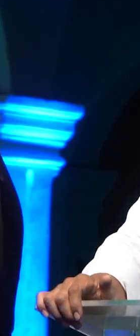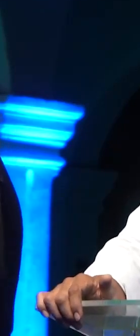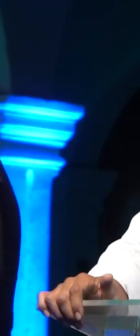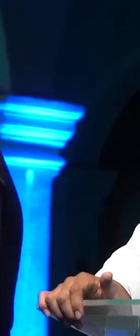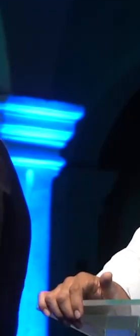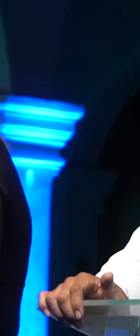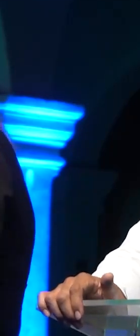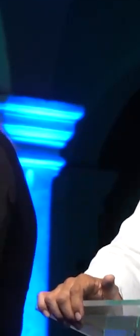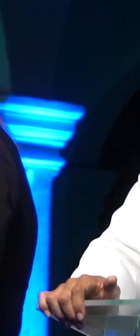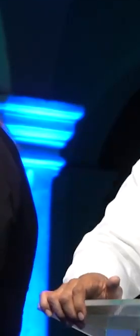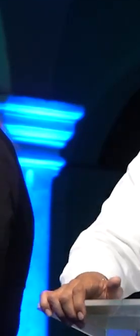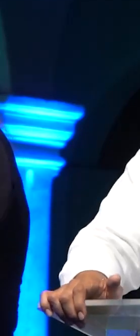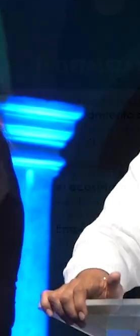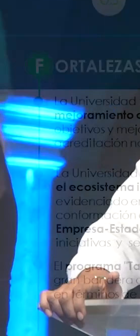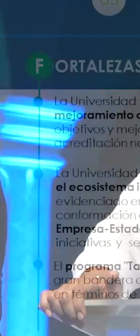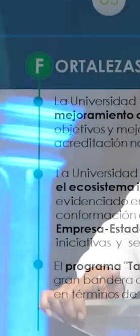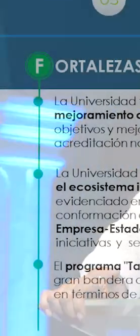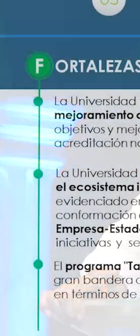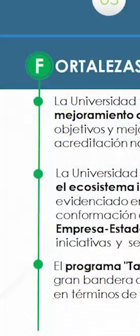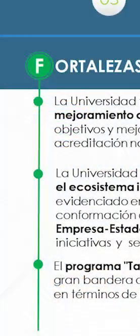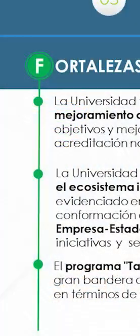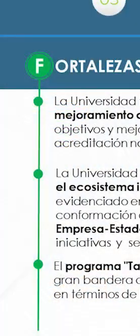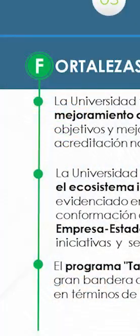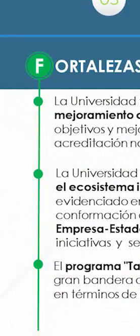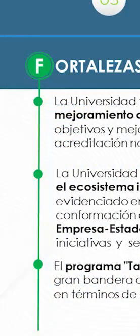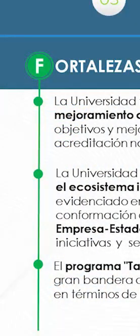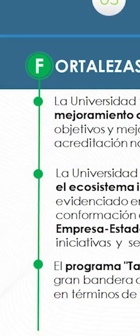los días. Sigamos.